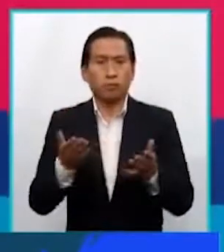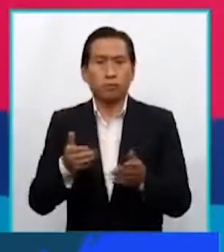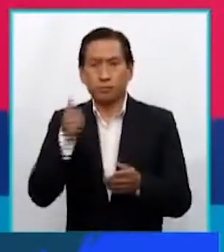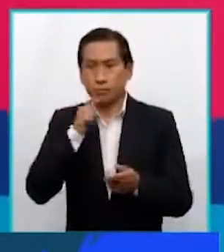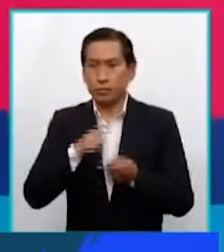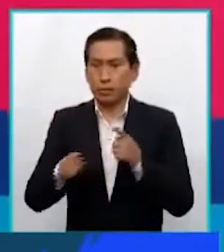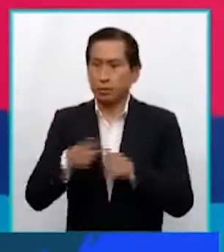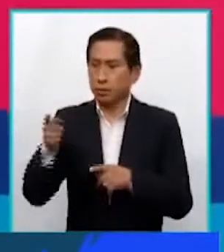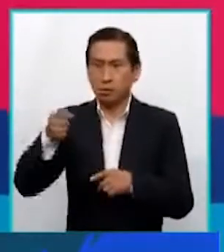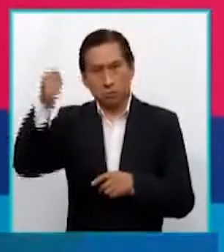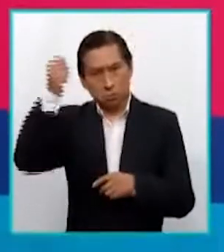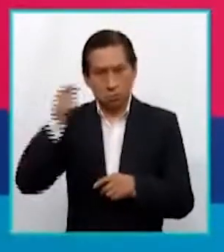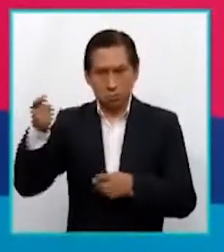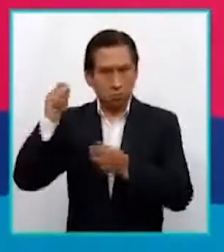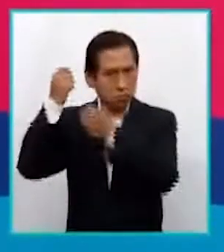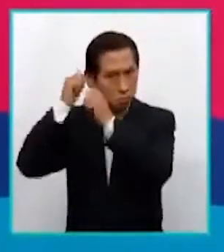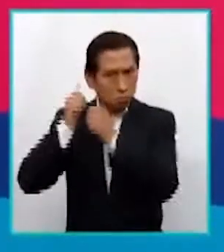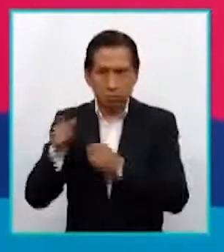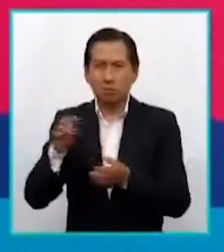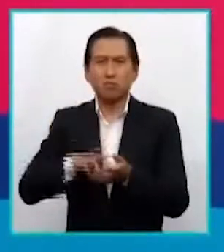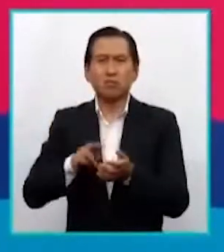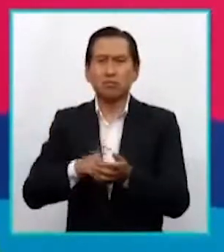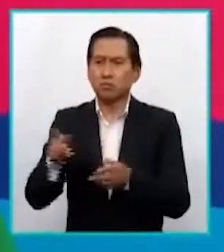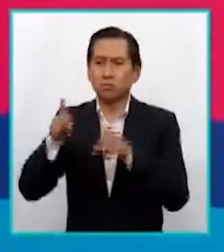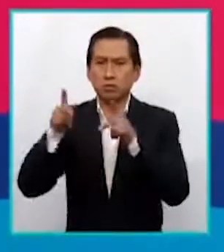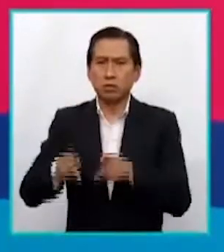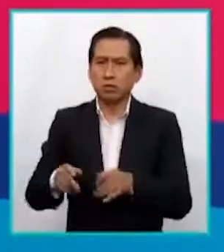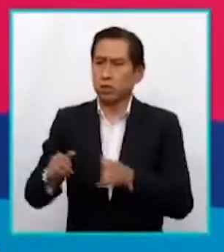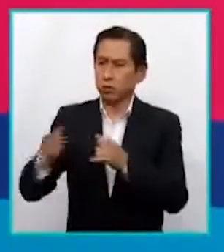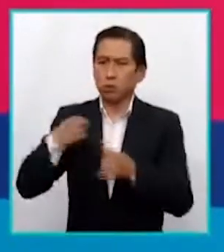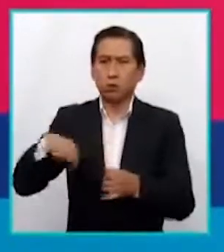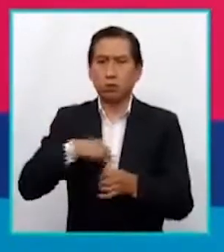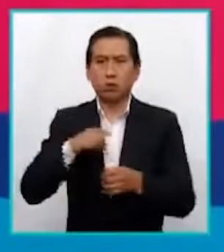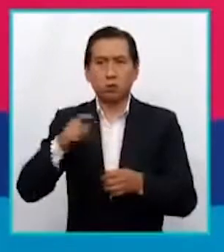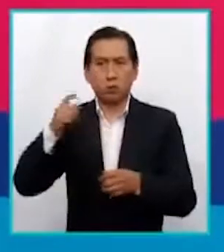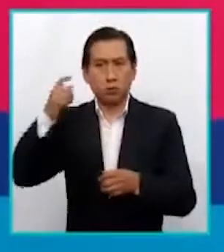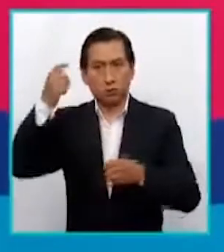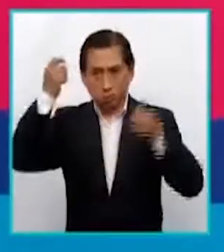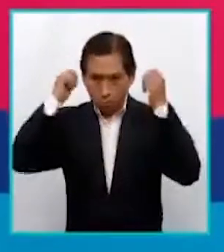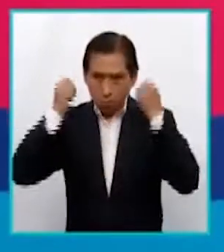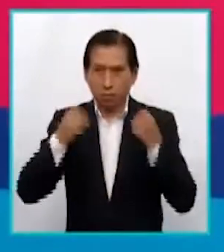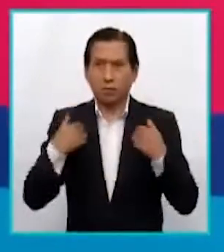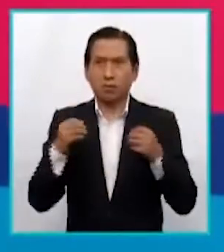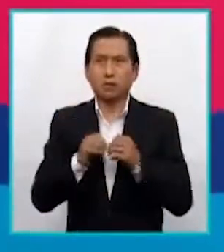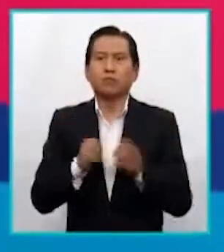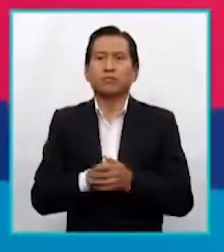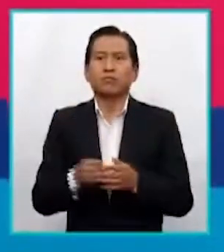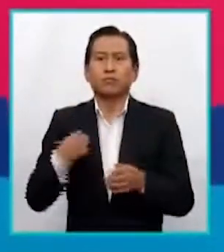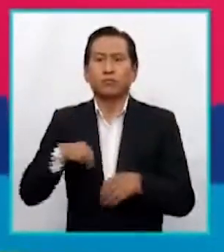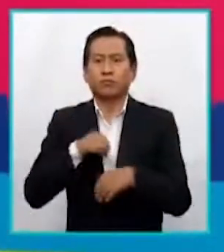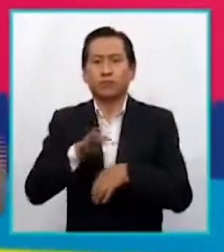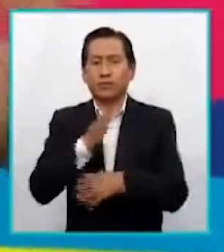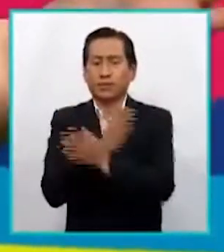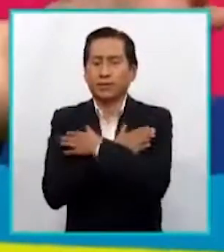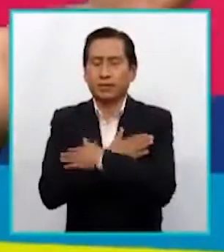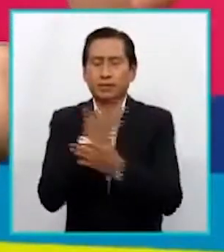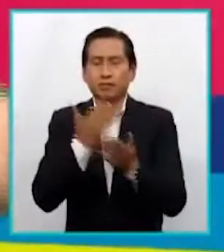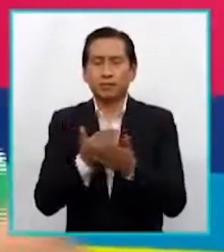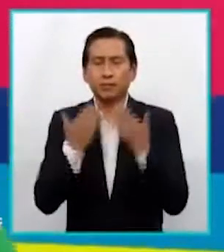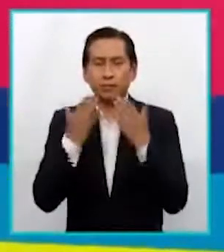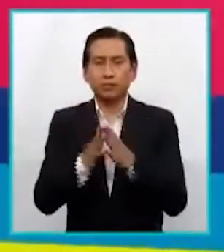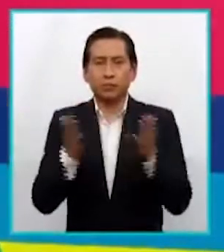que le hace los peinados a él, las trenzas, es justamente la misma persona que nos hace a nosotros, a la Radica Braids, a la cual le mandamos un saludo grande y un